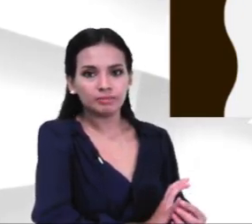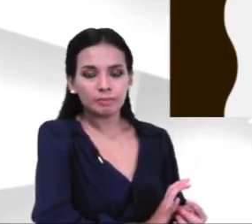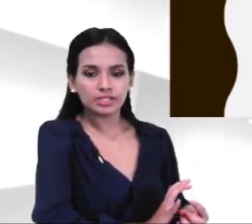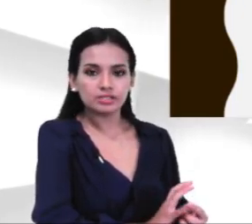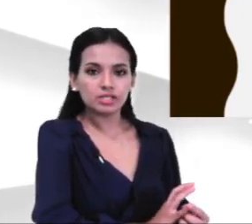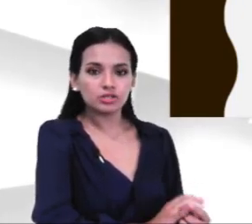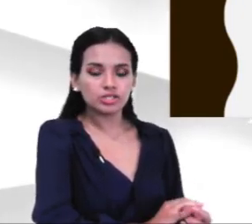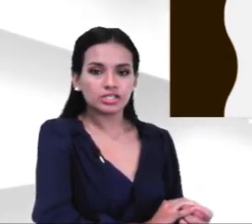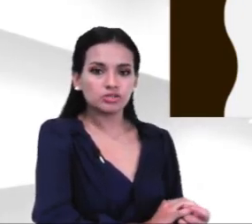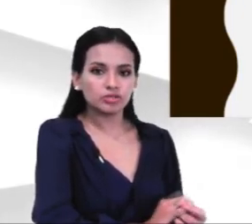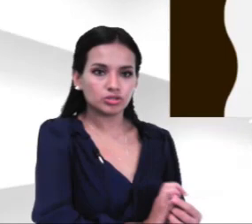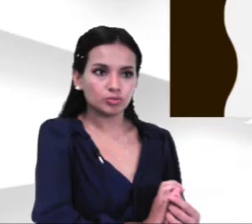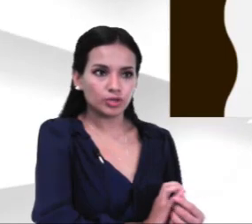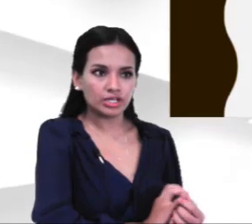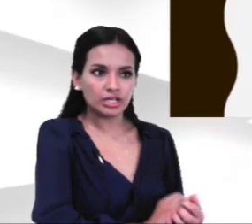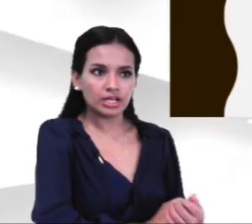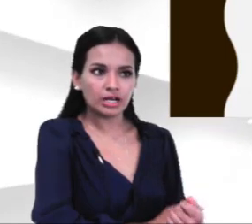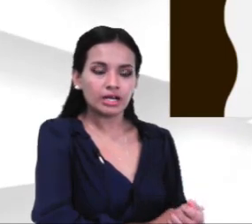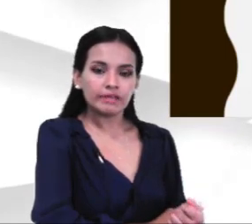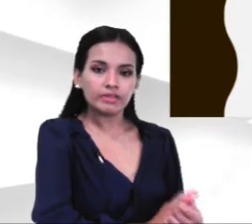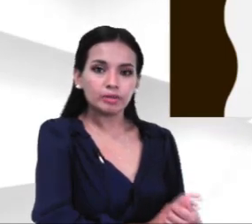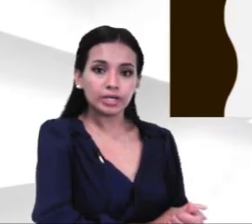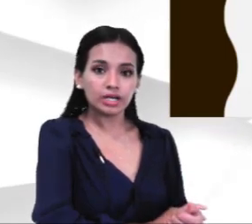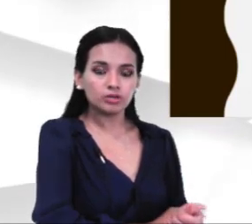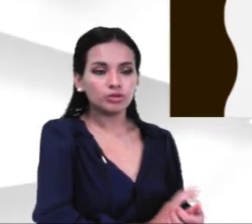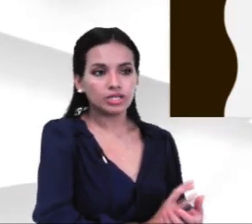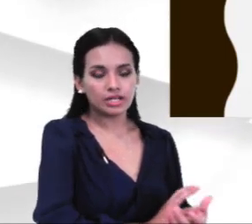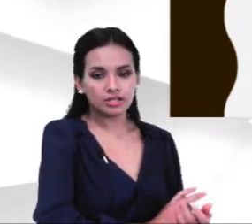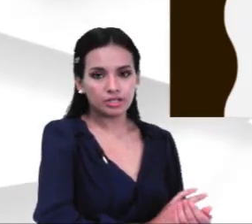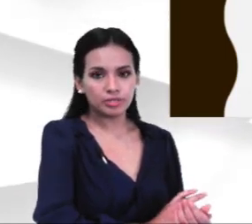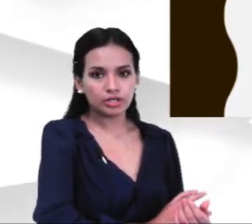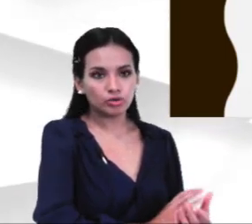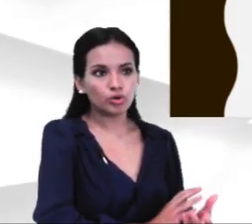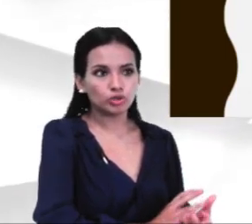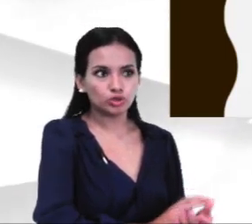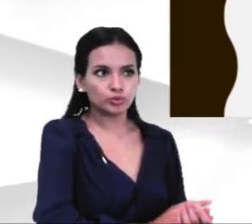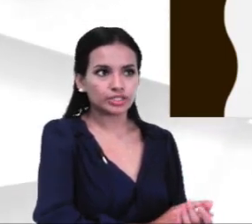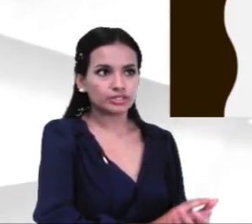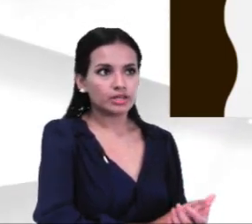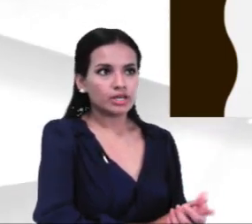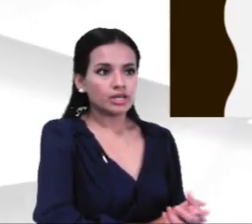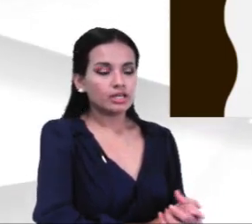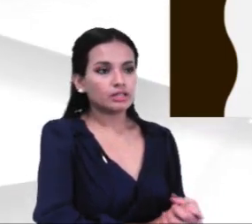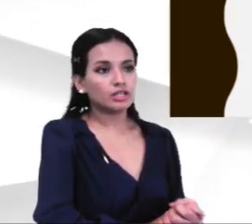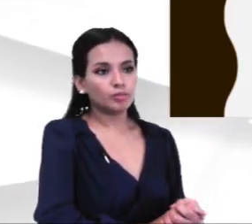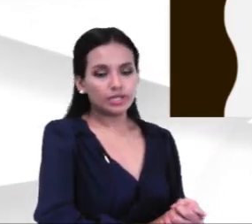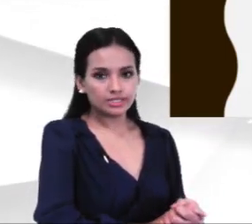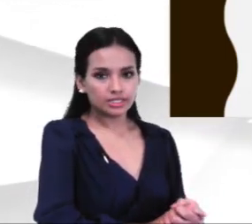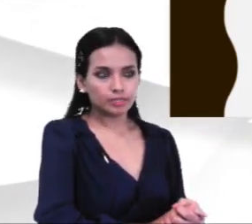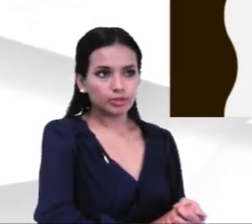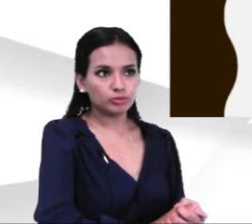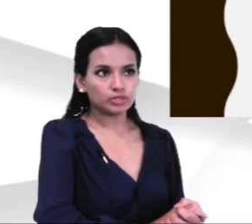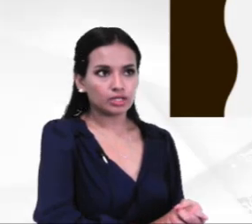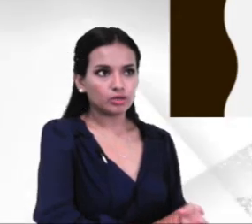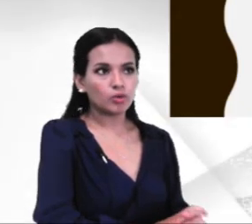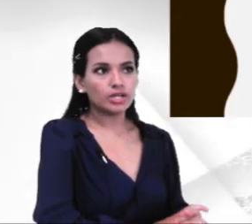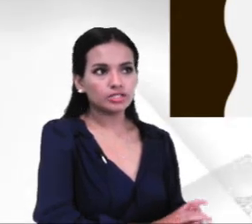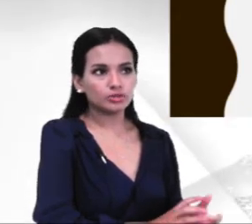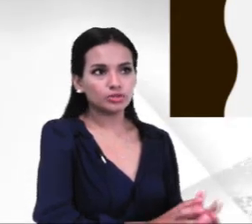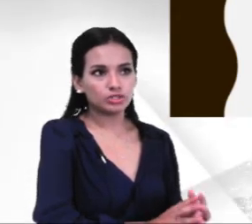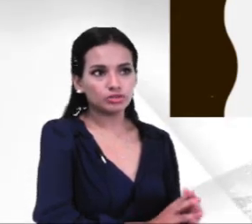muestran presencia de dos estaciones como es la del verano y la del invierno con lluvias tenemos la siguiente pregunta